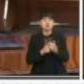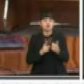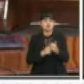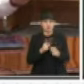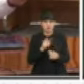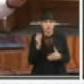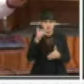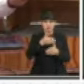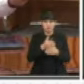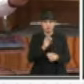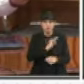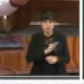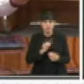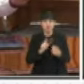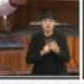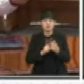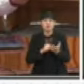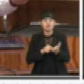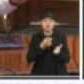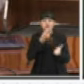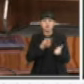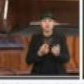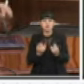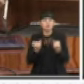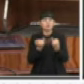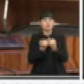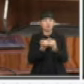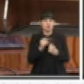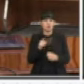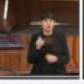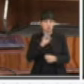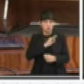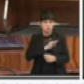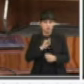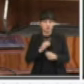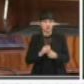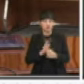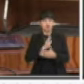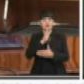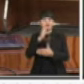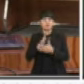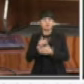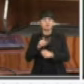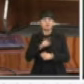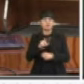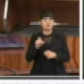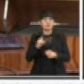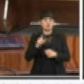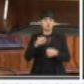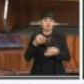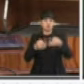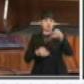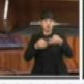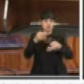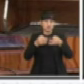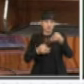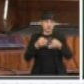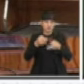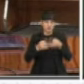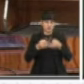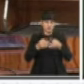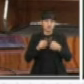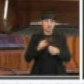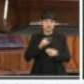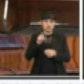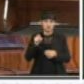lo que estaba haciendo el INE era acatar lo que es la ley establecida pero